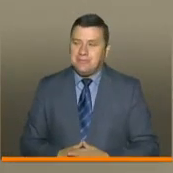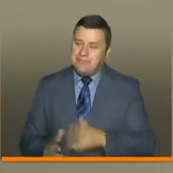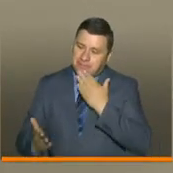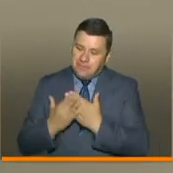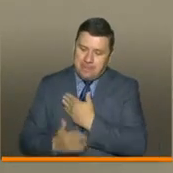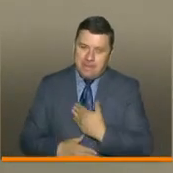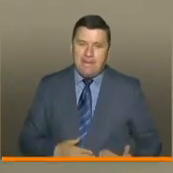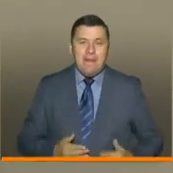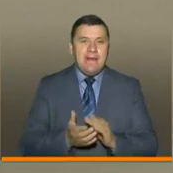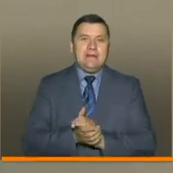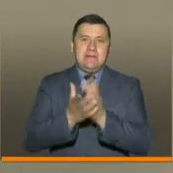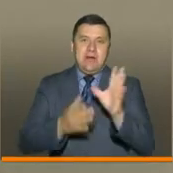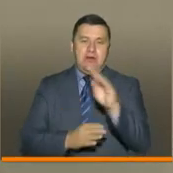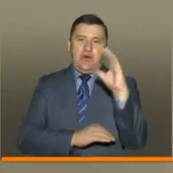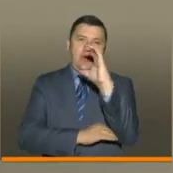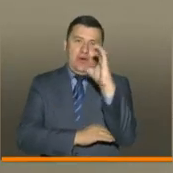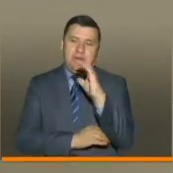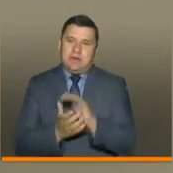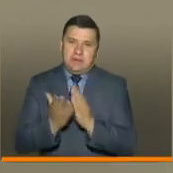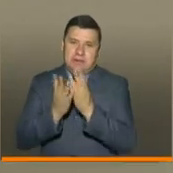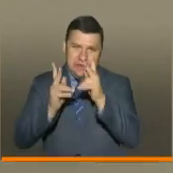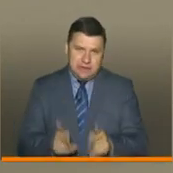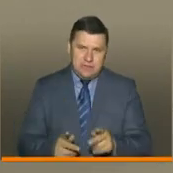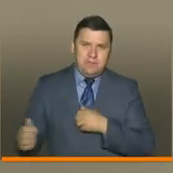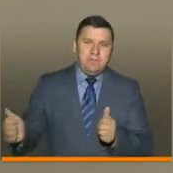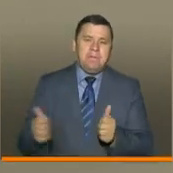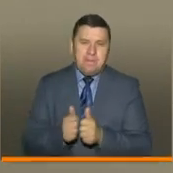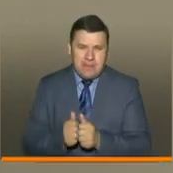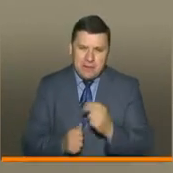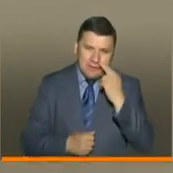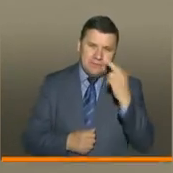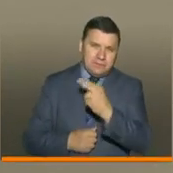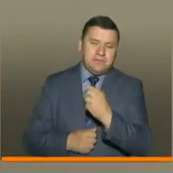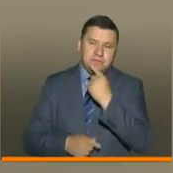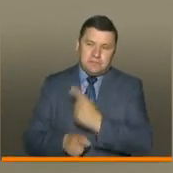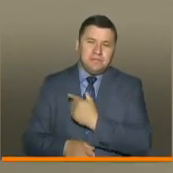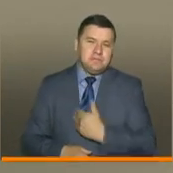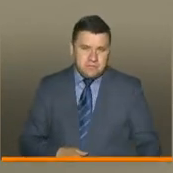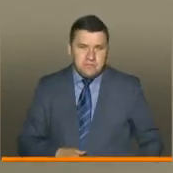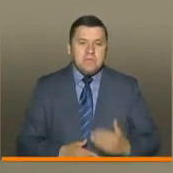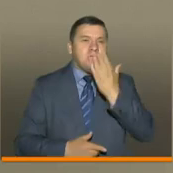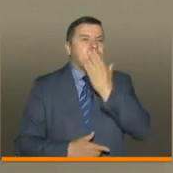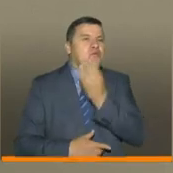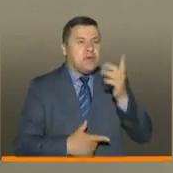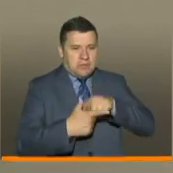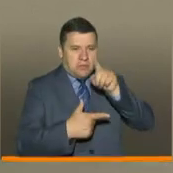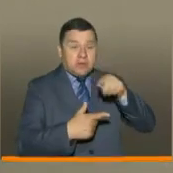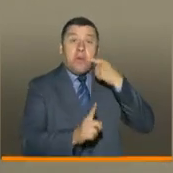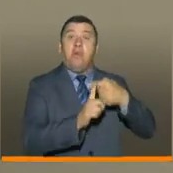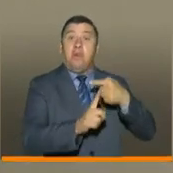Gracias, presidente. Un saludo a todos los colombianos, estudiantes, docentes que nos acompañan. Como pueden ver, y usted dijo, presidente, hay un balance muy